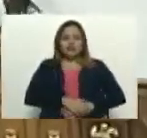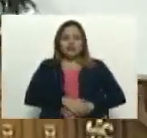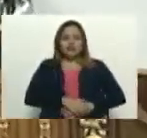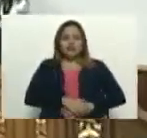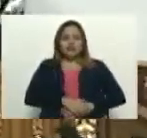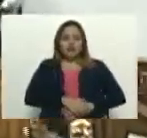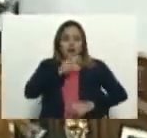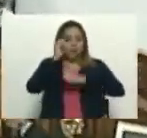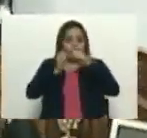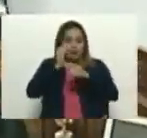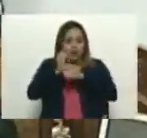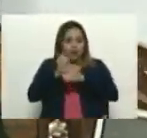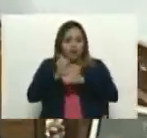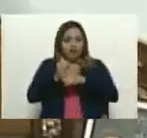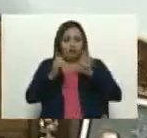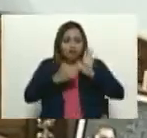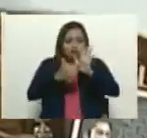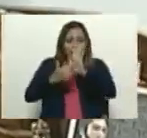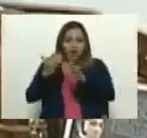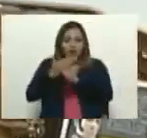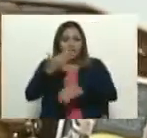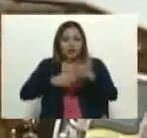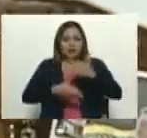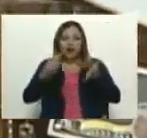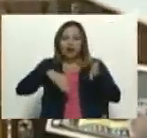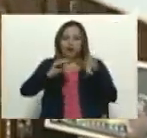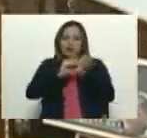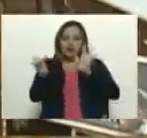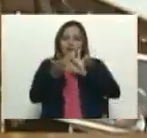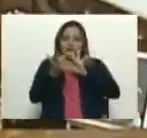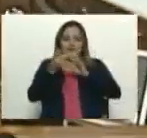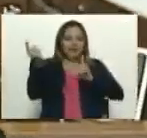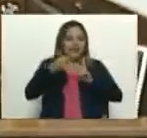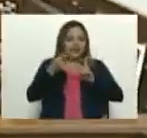imágenes que compartimos con ustedes, nosotros vamos a devolver el contacto a los estudios de Venezolana de Televisión.